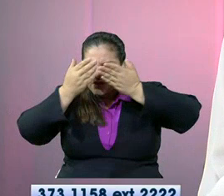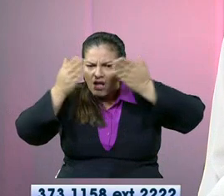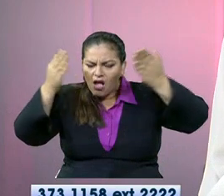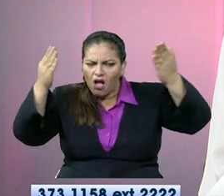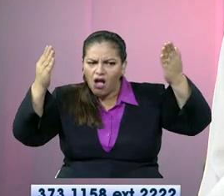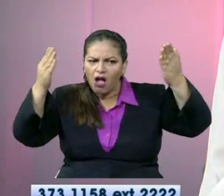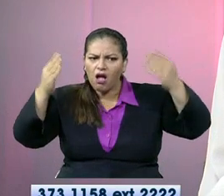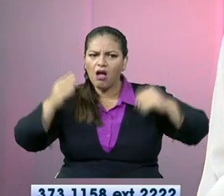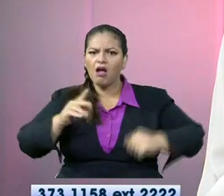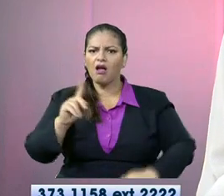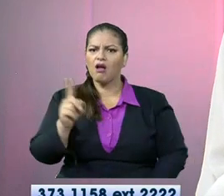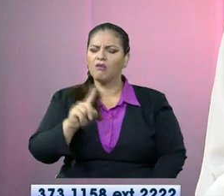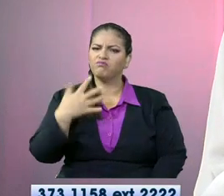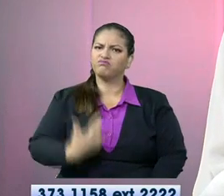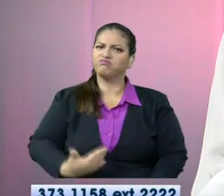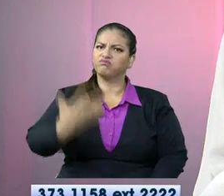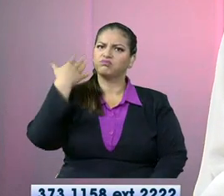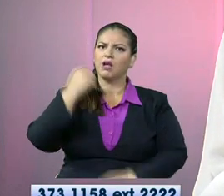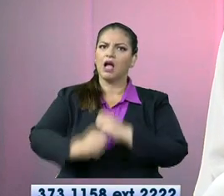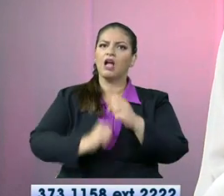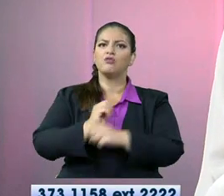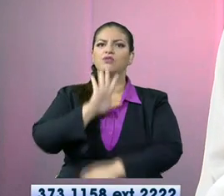nuestra nota intercultural.